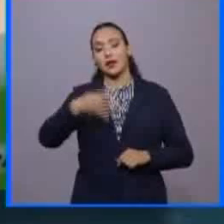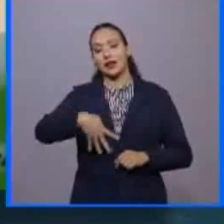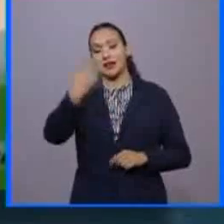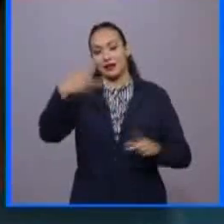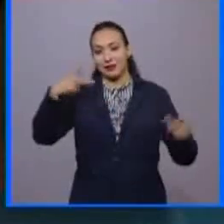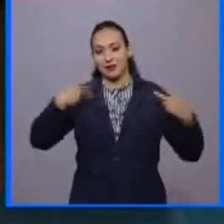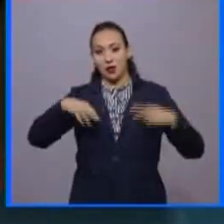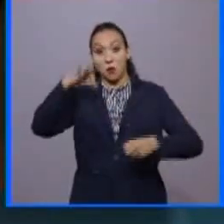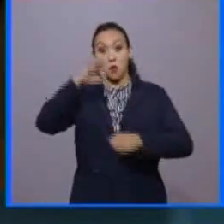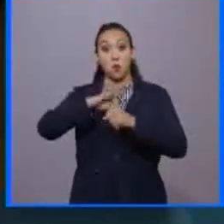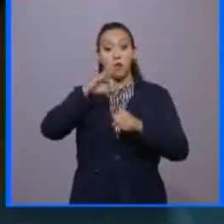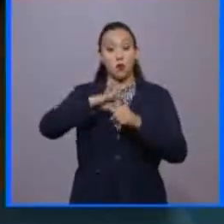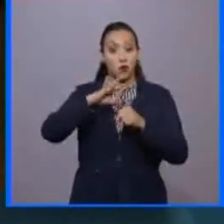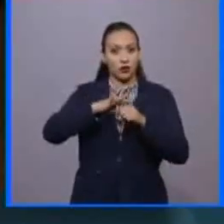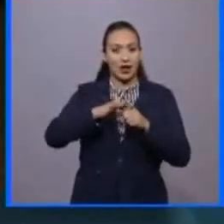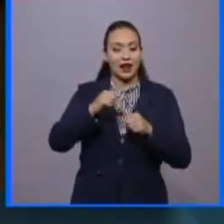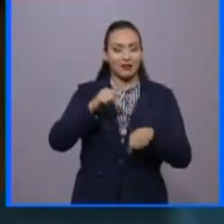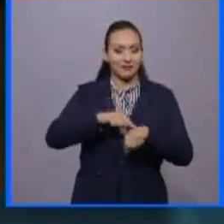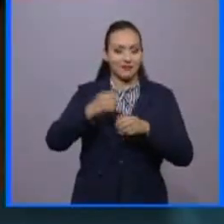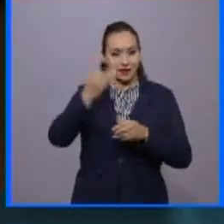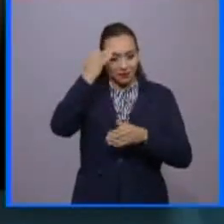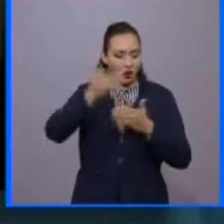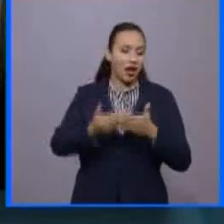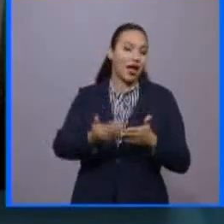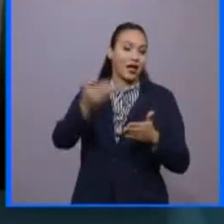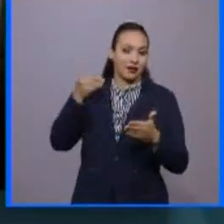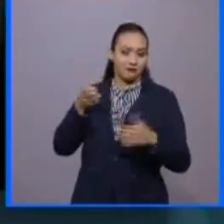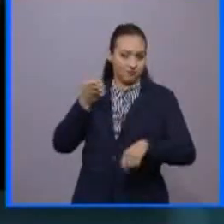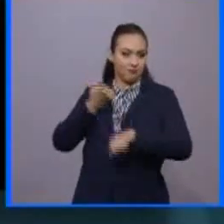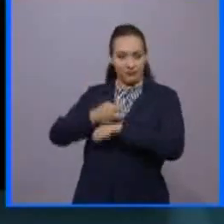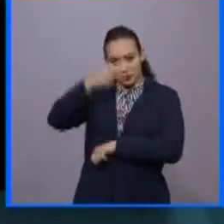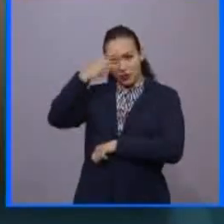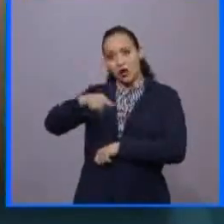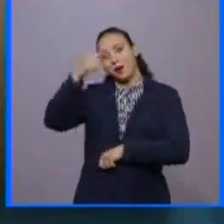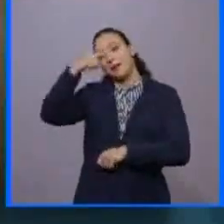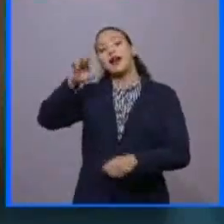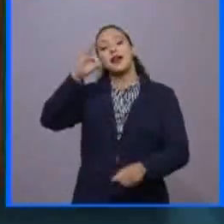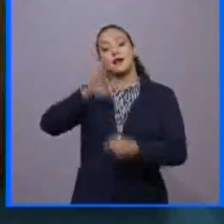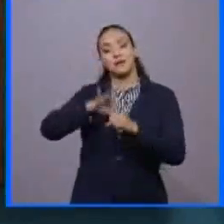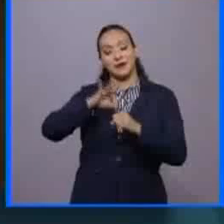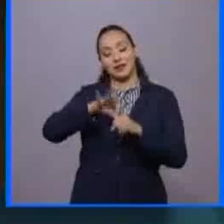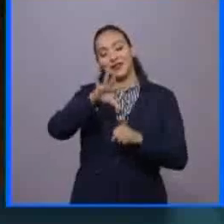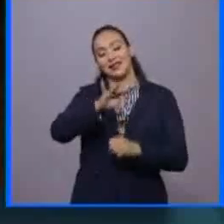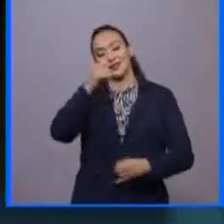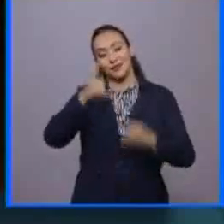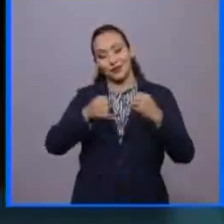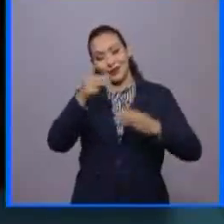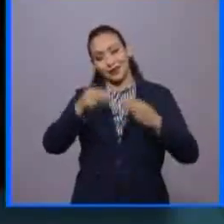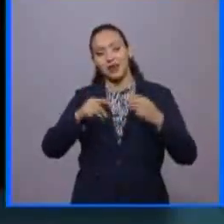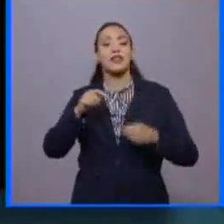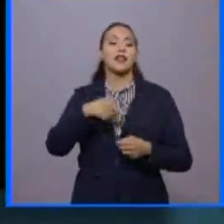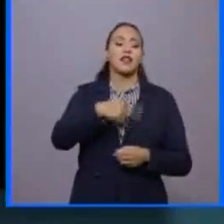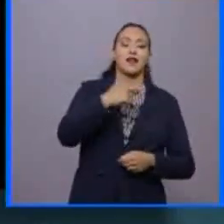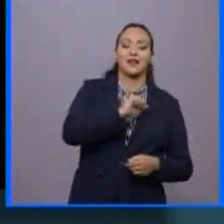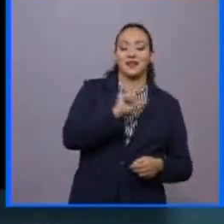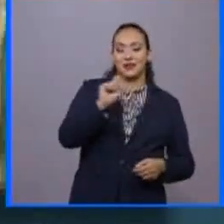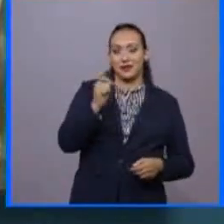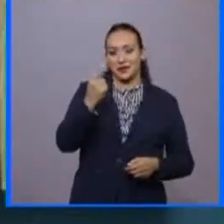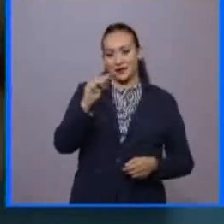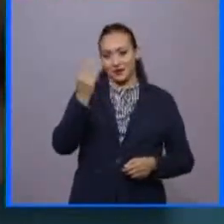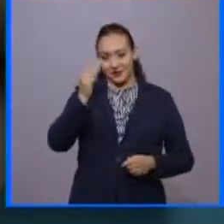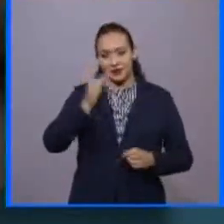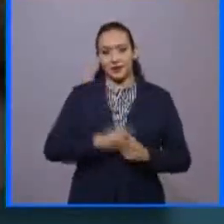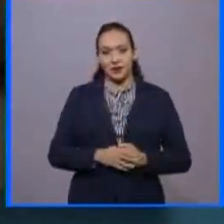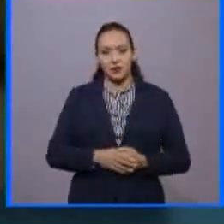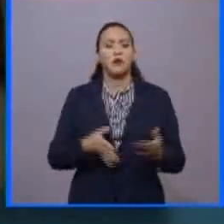414 personas votarán de manera anticipada en el Estado de México para la elección del Poder Judicial entre el 12 y 21 de mayo